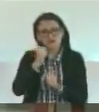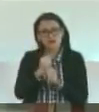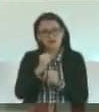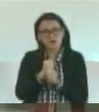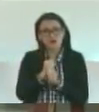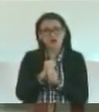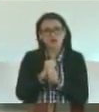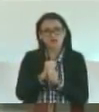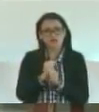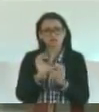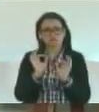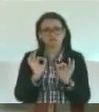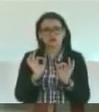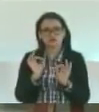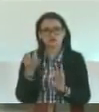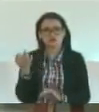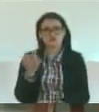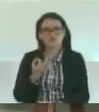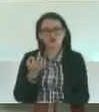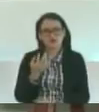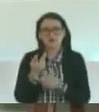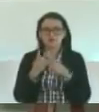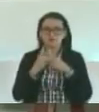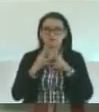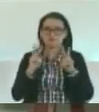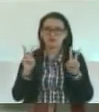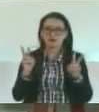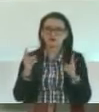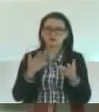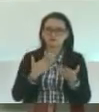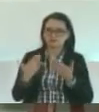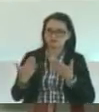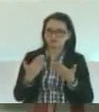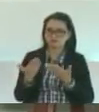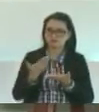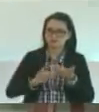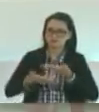funcionamiento sea un clima verdaderamente de paz y colaborativo.